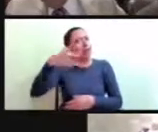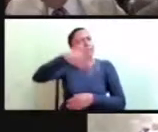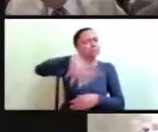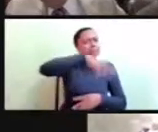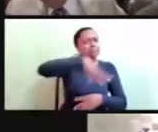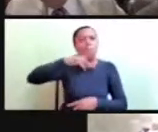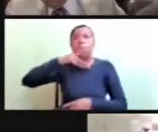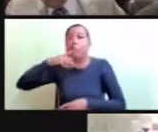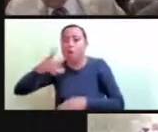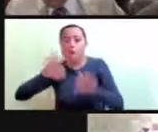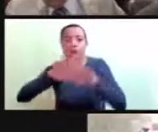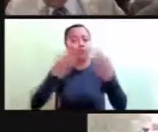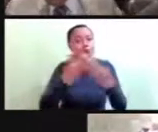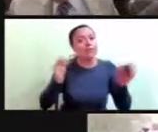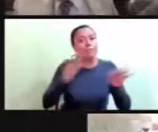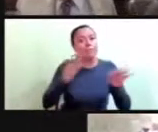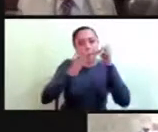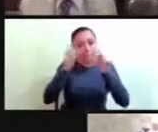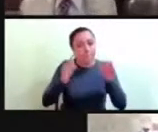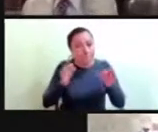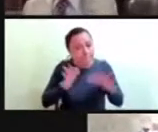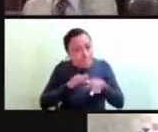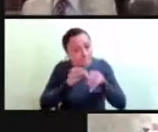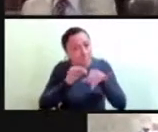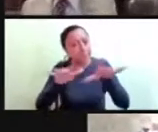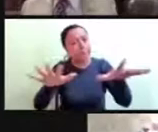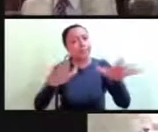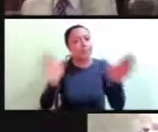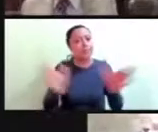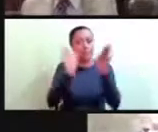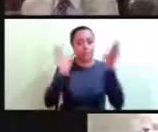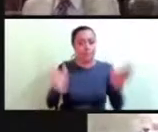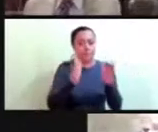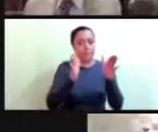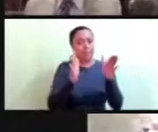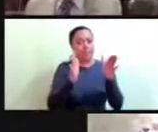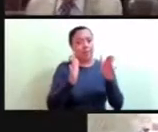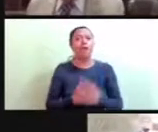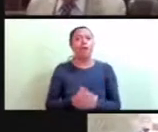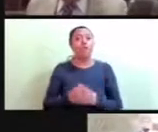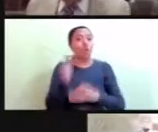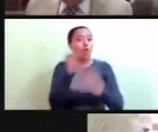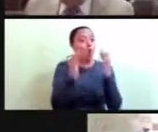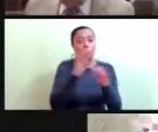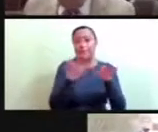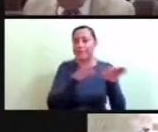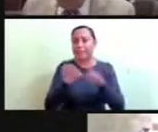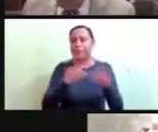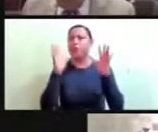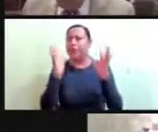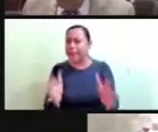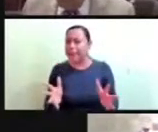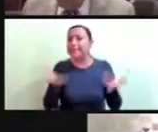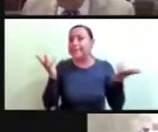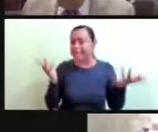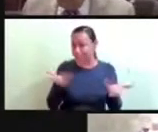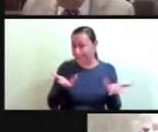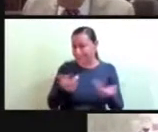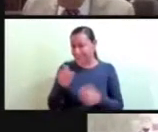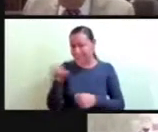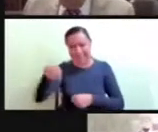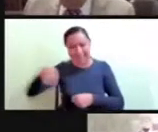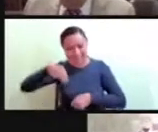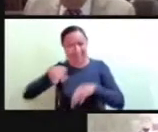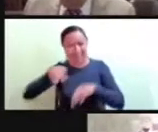promover, apoyar y difundir el trabajo que ya realizan las y los trabajadores de la cultura.